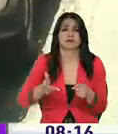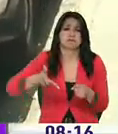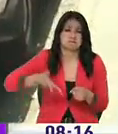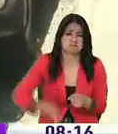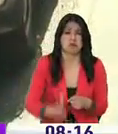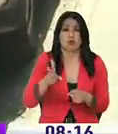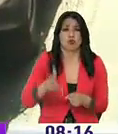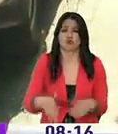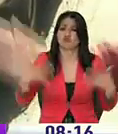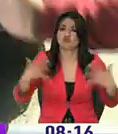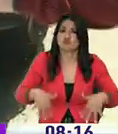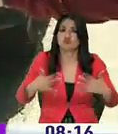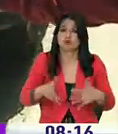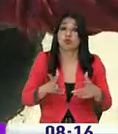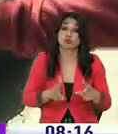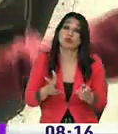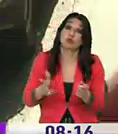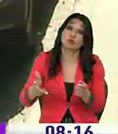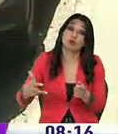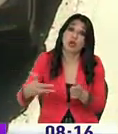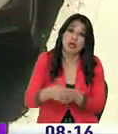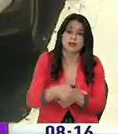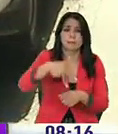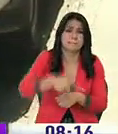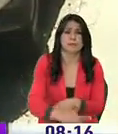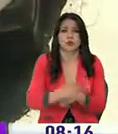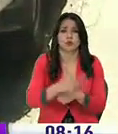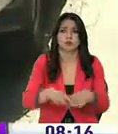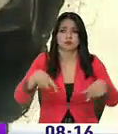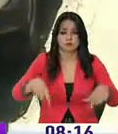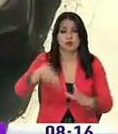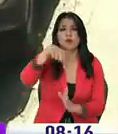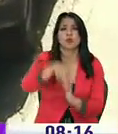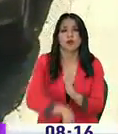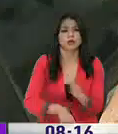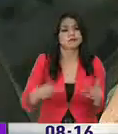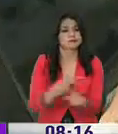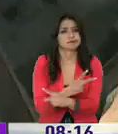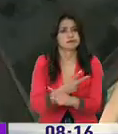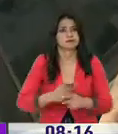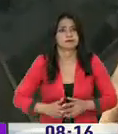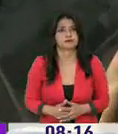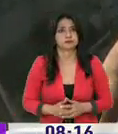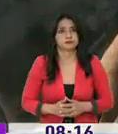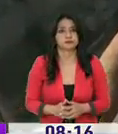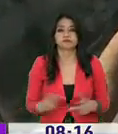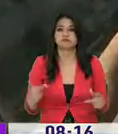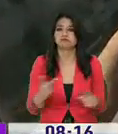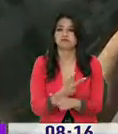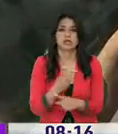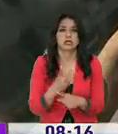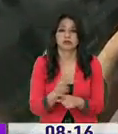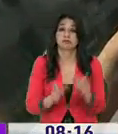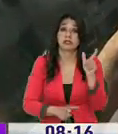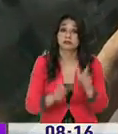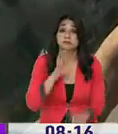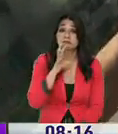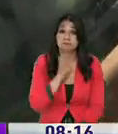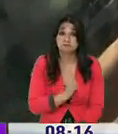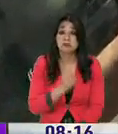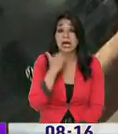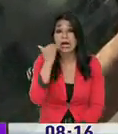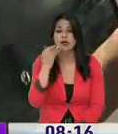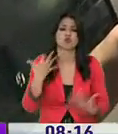esos huecos del rato que dan la vuelta y entonces si es bastante peligroso peligroso maestro para la gente mayor ya la